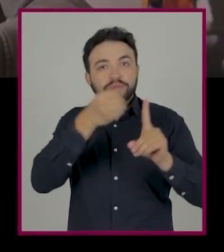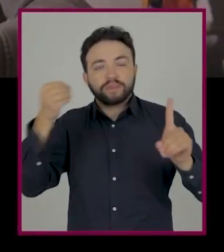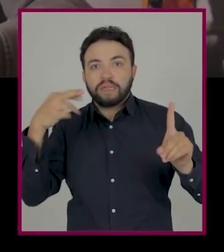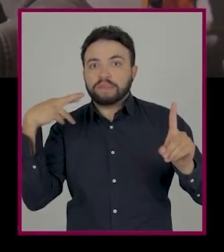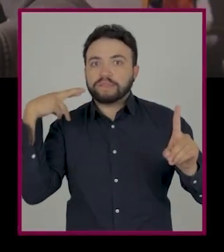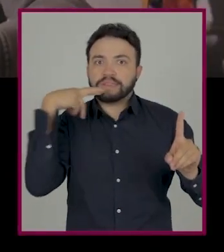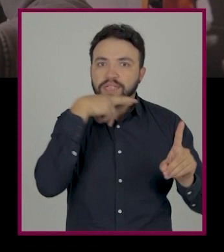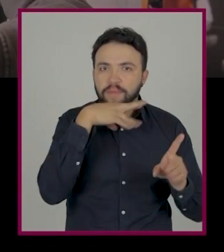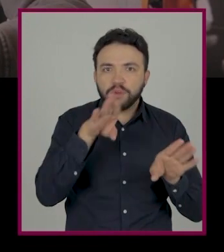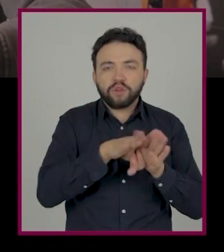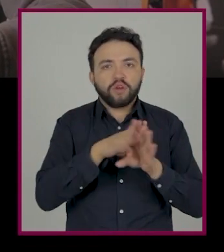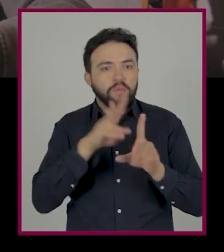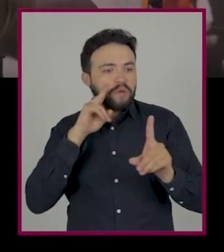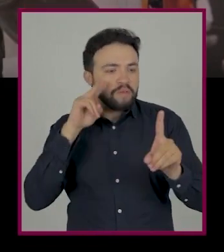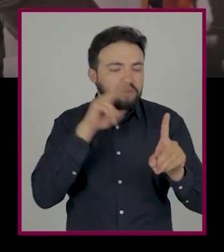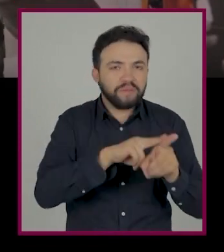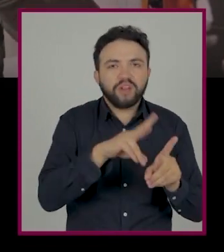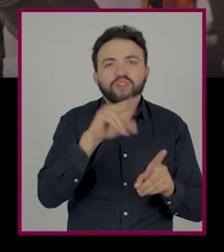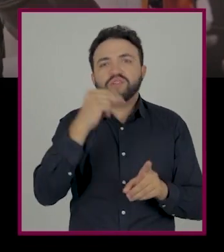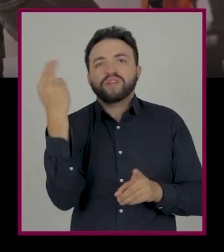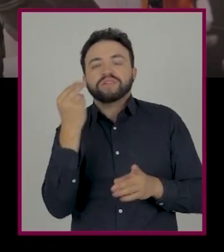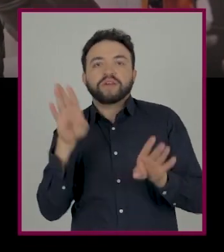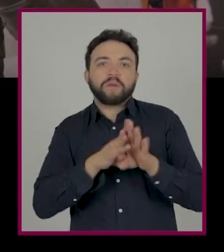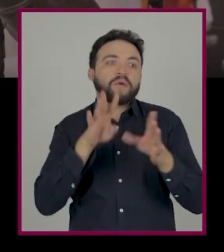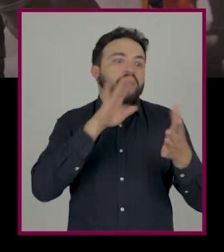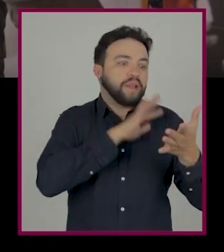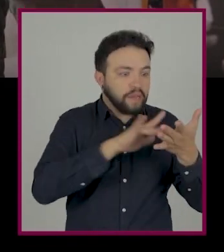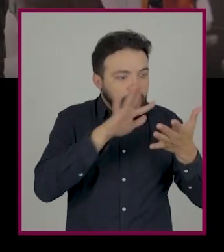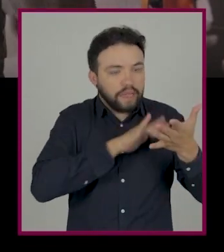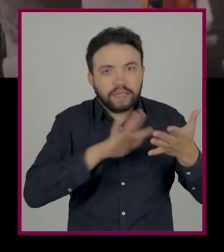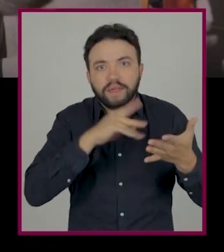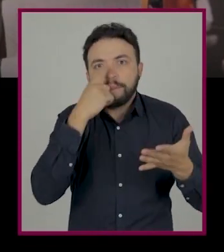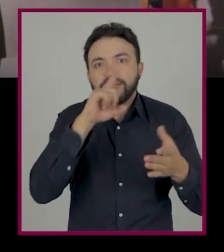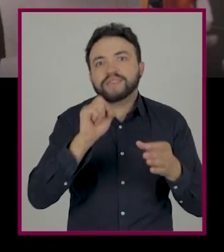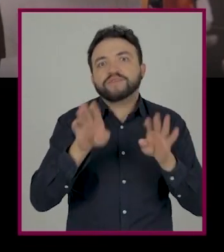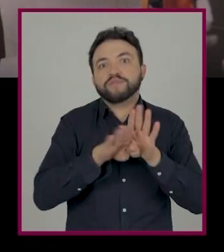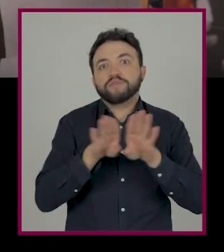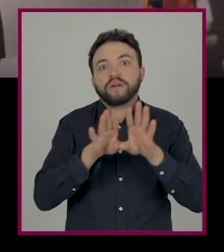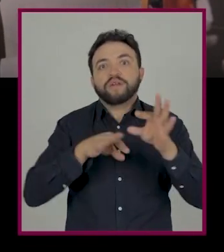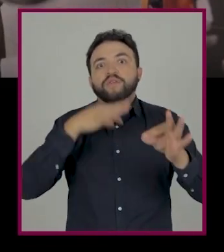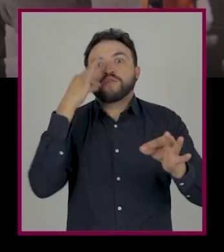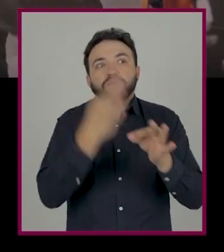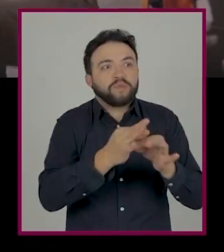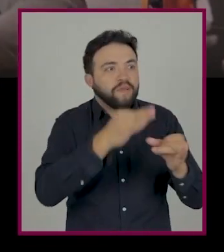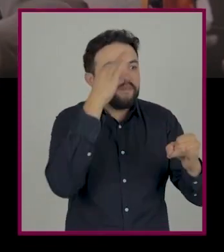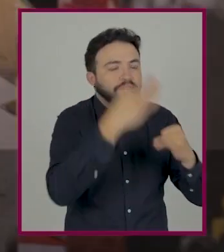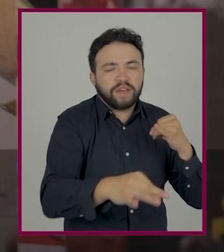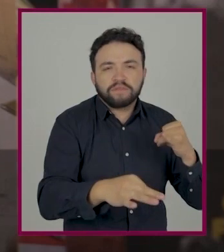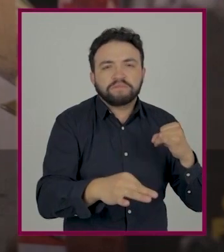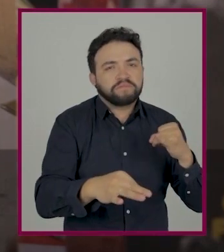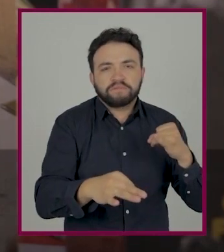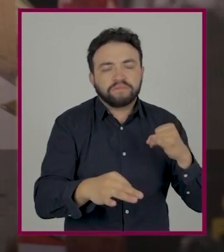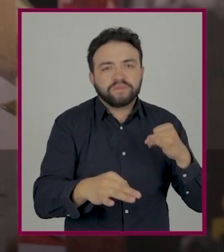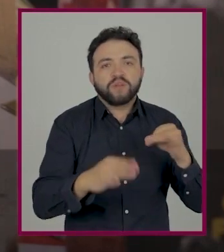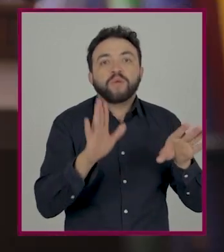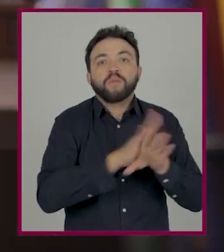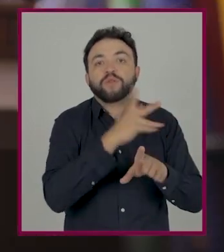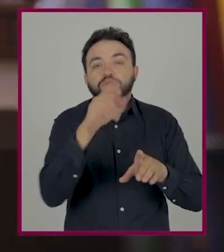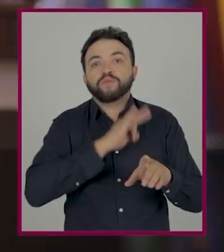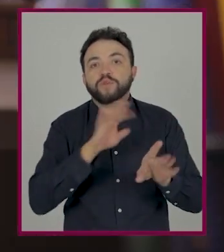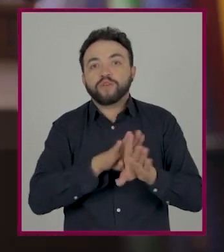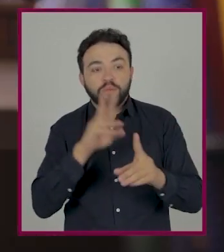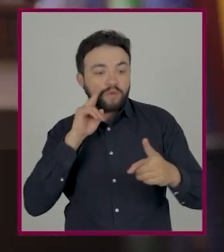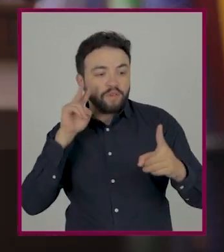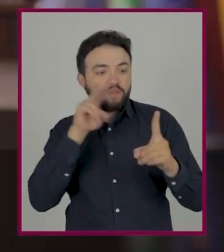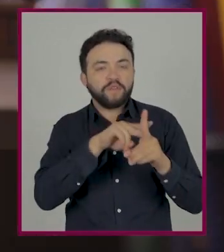cuáles? Que son fáciles y rápidos de consultar, no tienes que estar leyendo y leyendo para llegar a la conclusión que necesitas. ¿Por qué no?